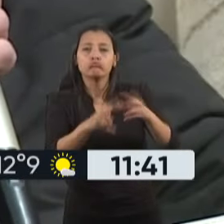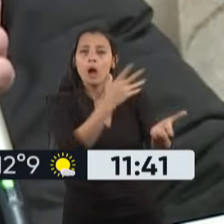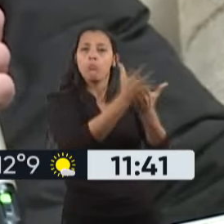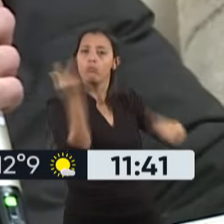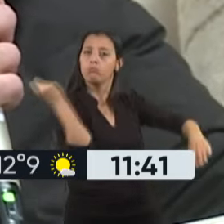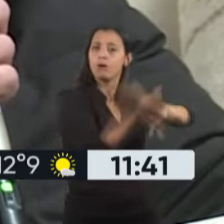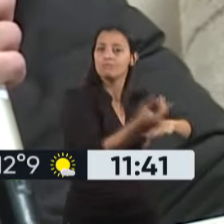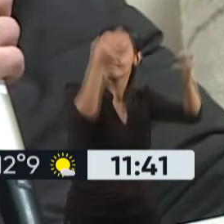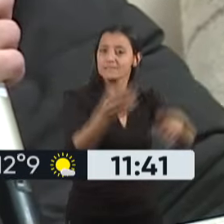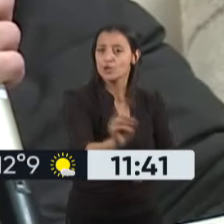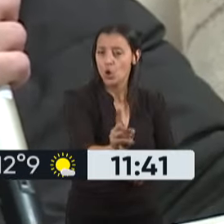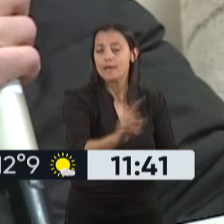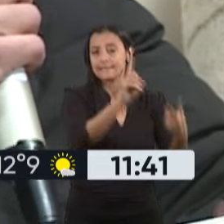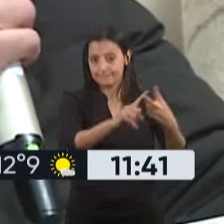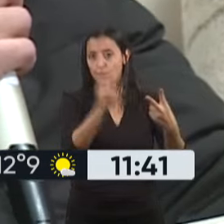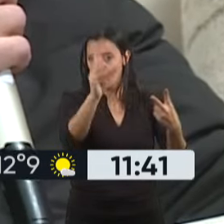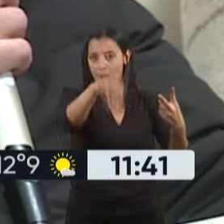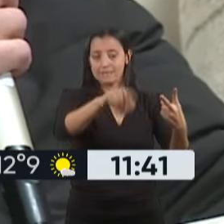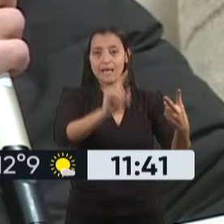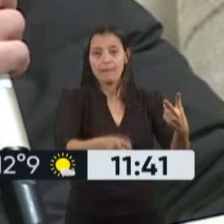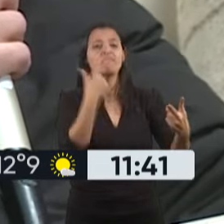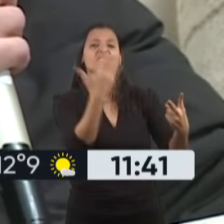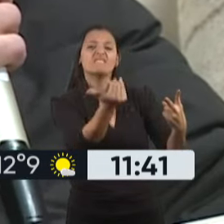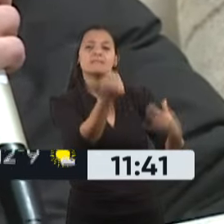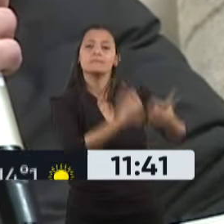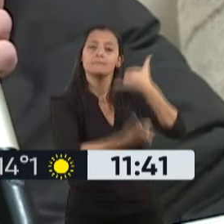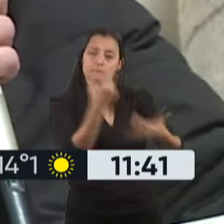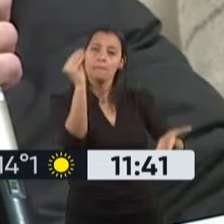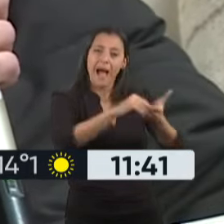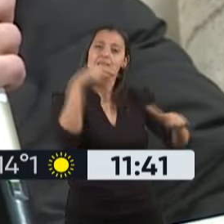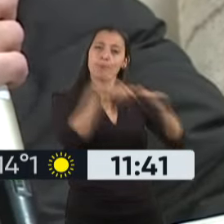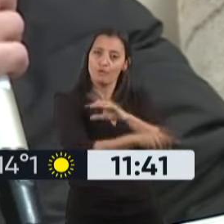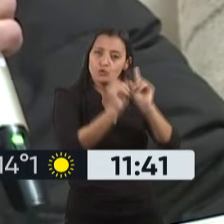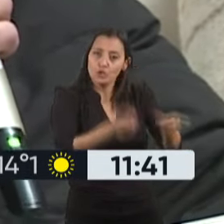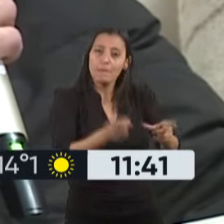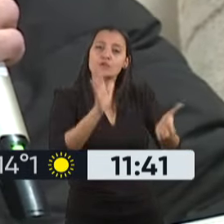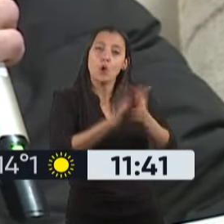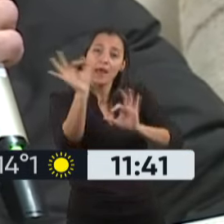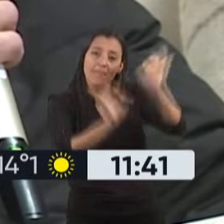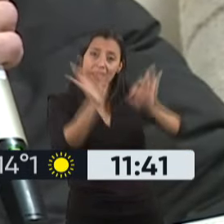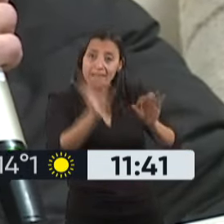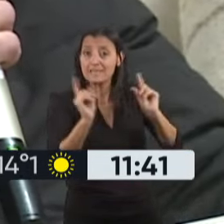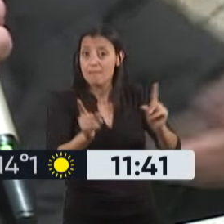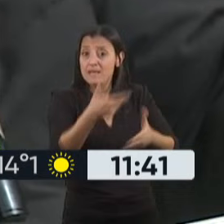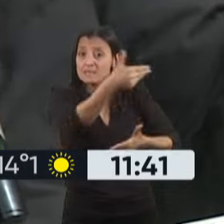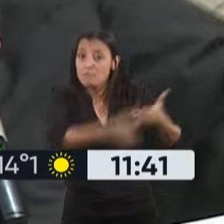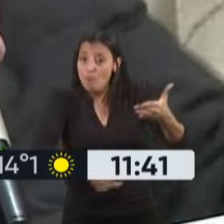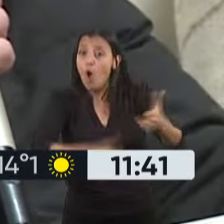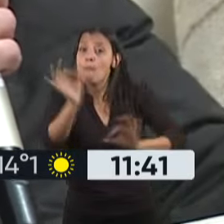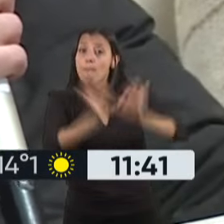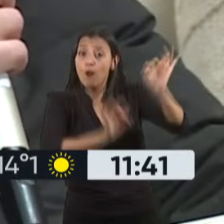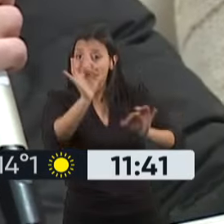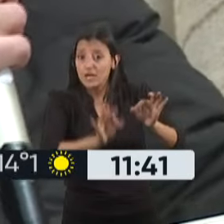ese punto nada más. Y por otro lado, si podrías profundizar un poco más, dar detalles más también de esta ley hojarascas que propone, que va a llevar a